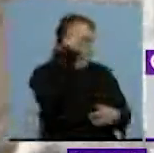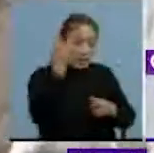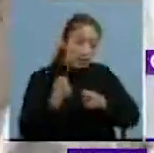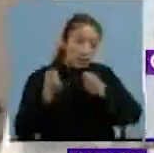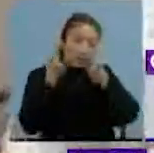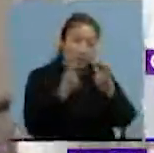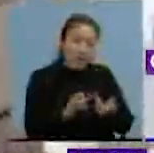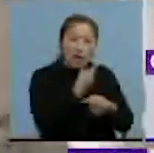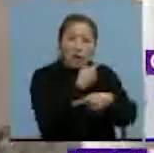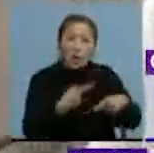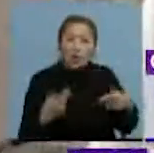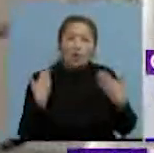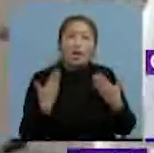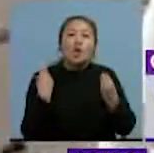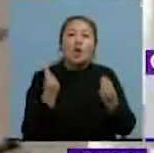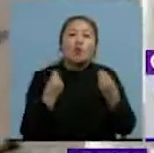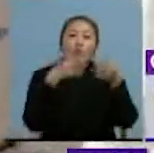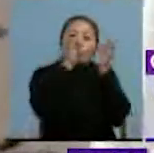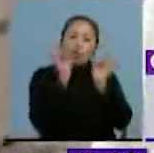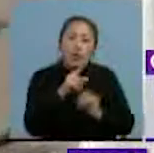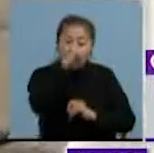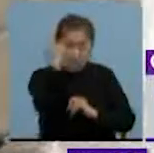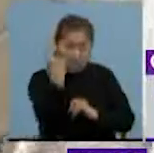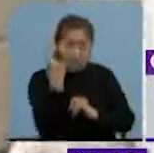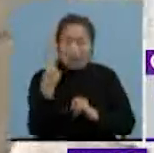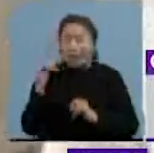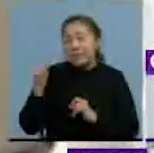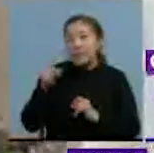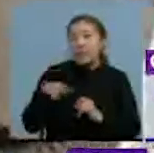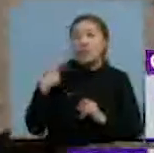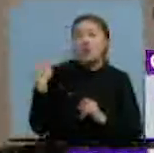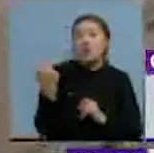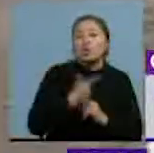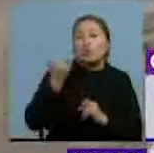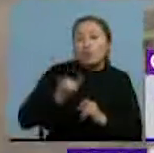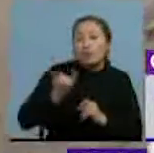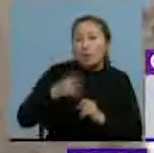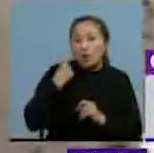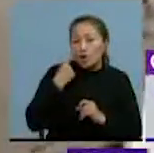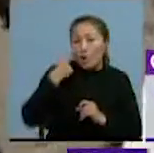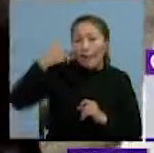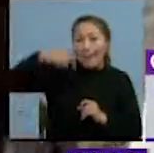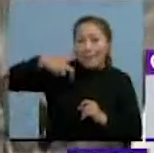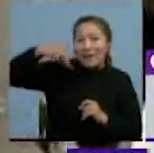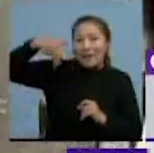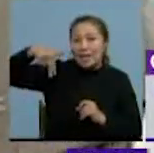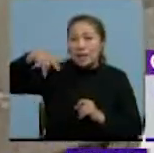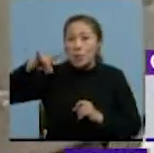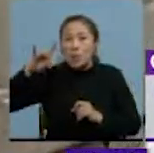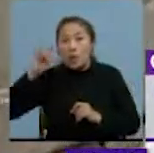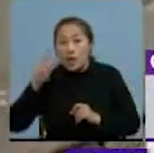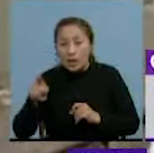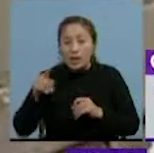¿no?, fondos a través de un programa nacional. Sí, nosotros administramos fondos de lo que es PNUD, que es un programa